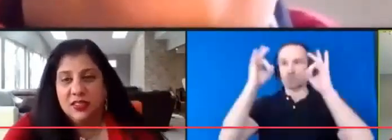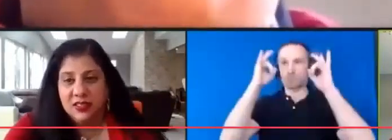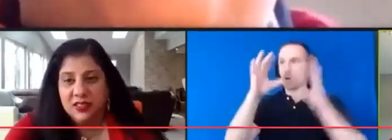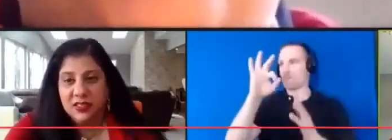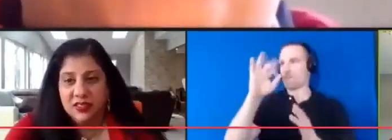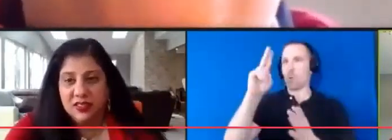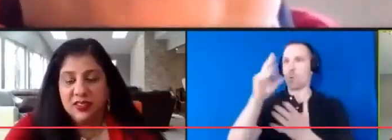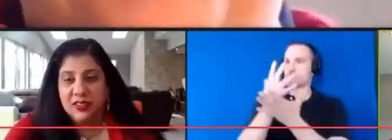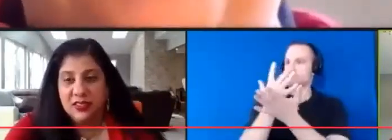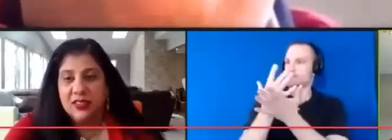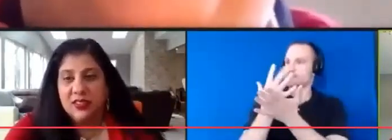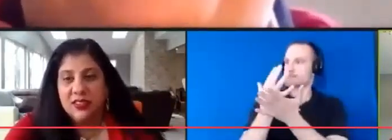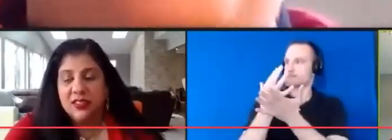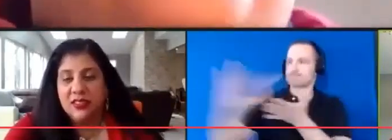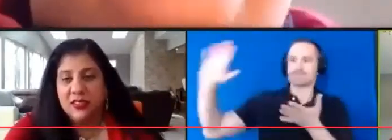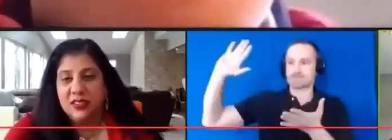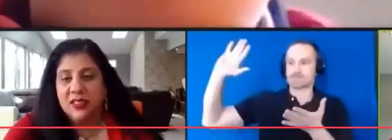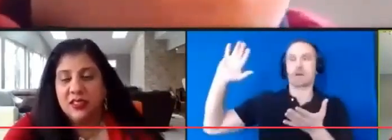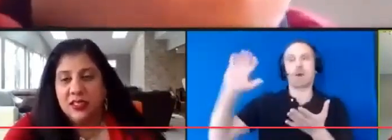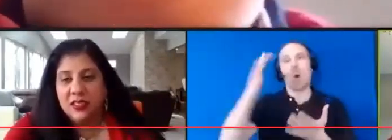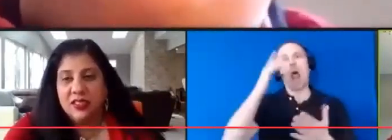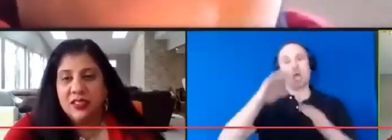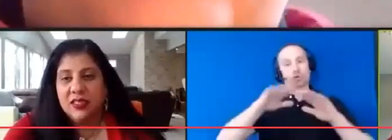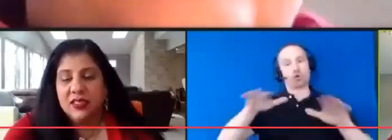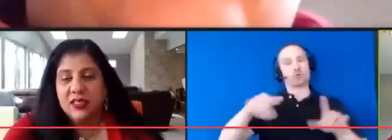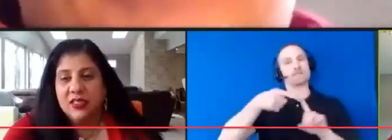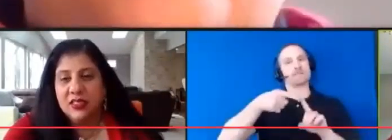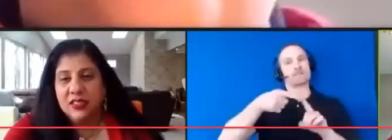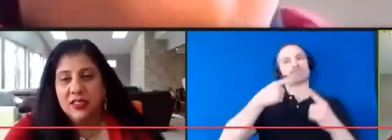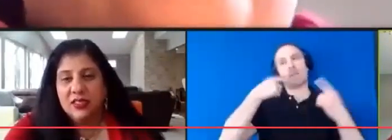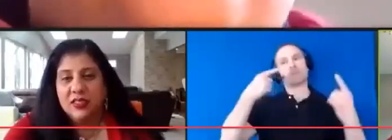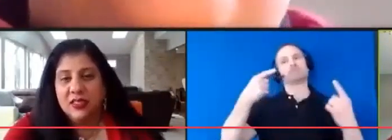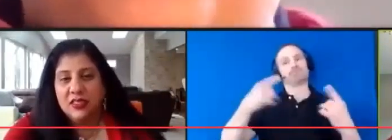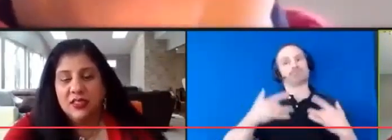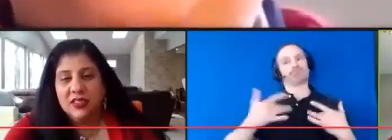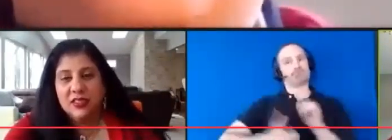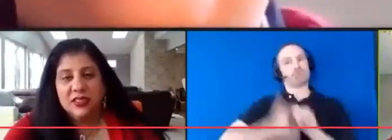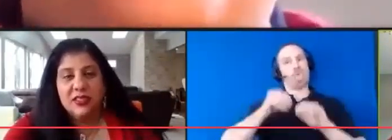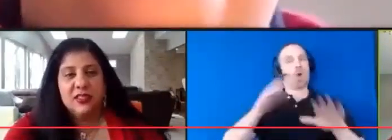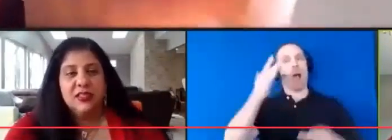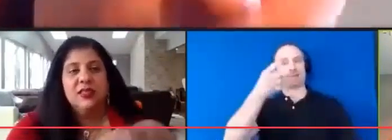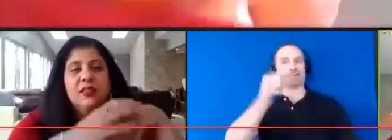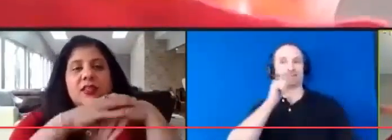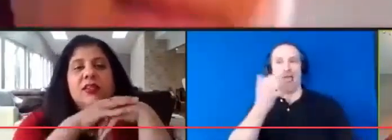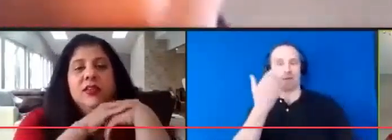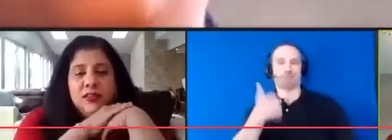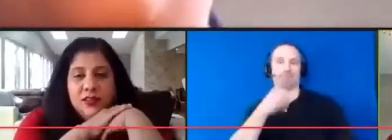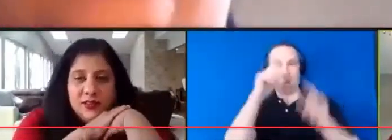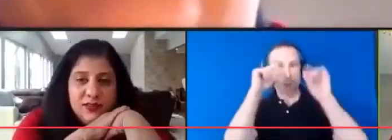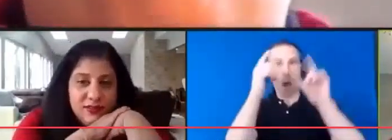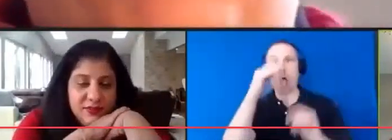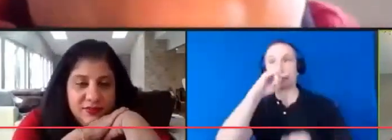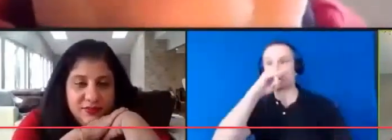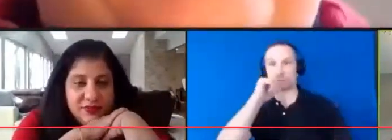y lo mismo fue con la gripa en 1980 a darles las vacunas a los niños